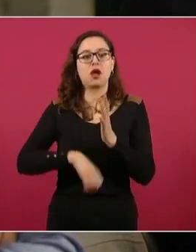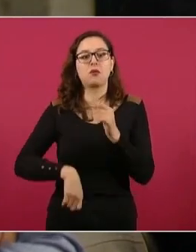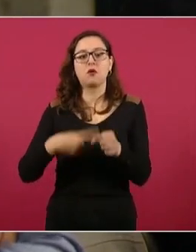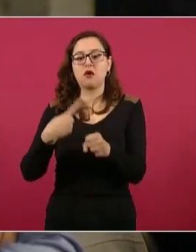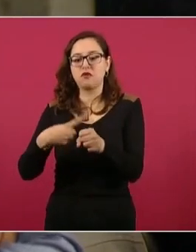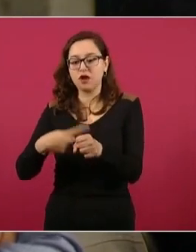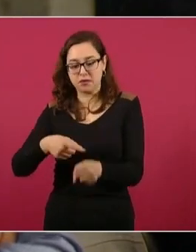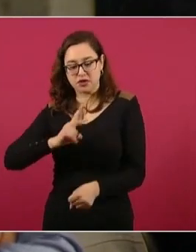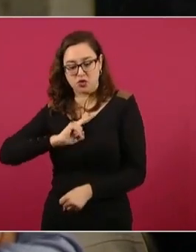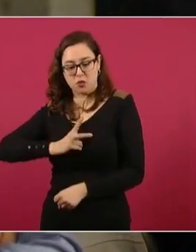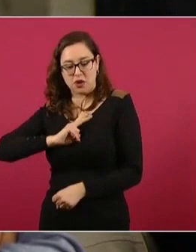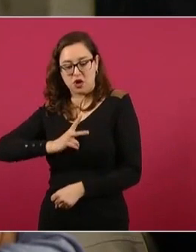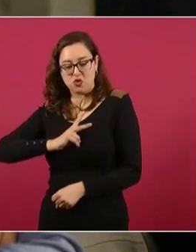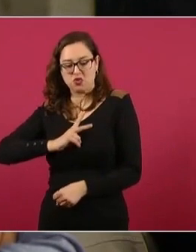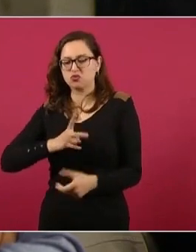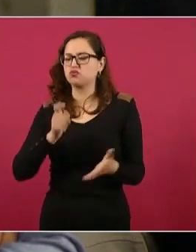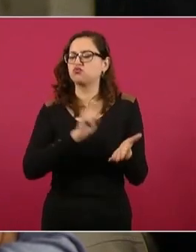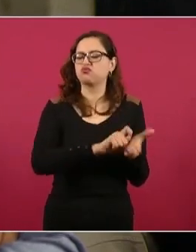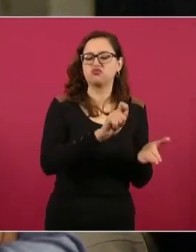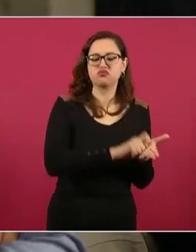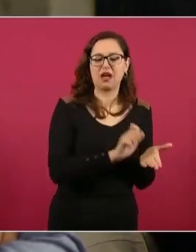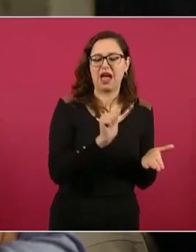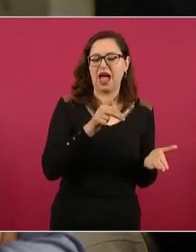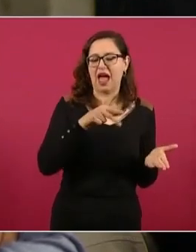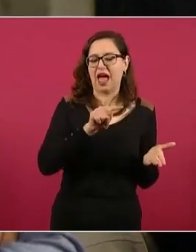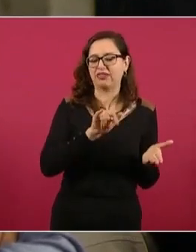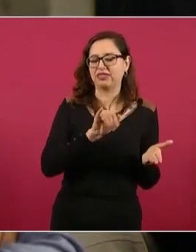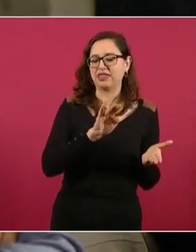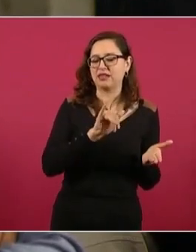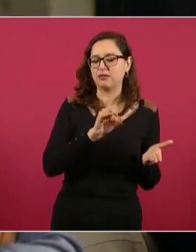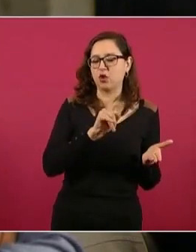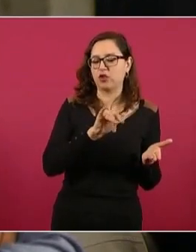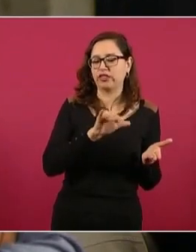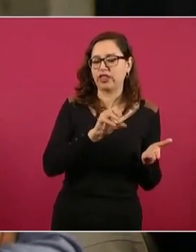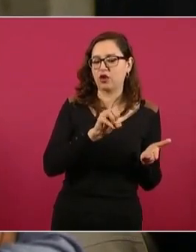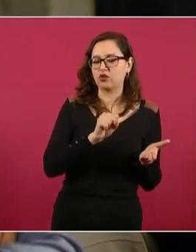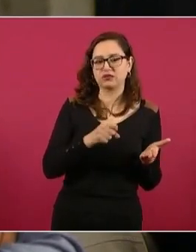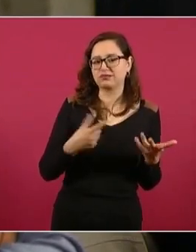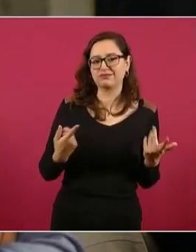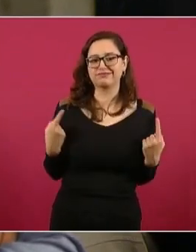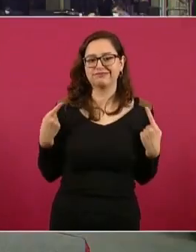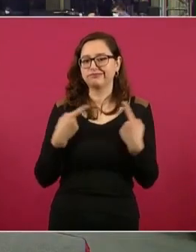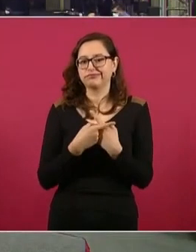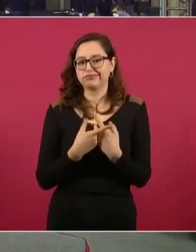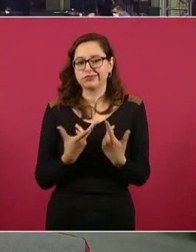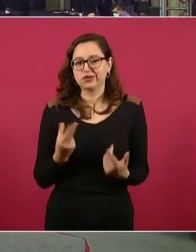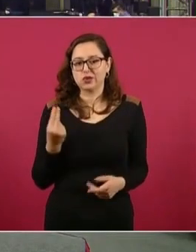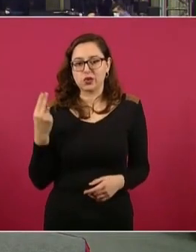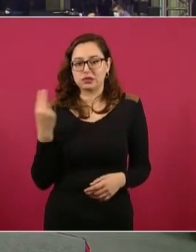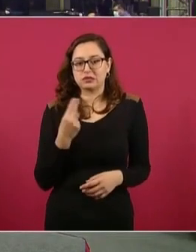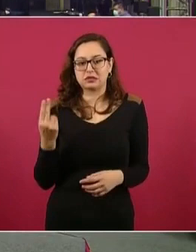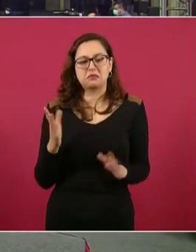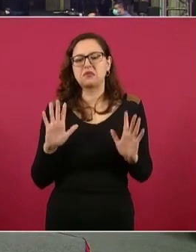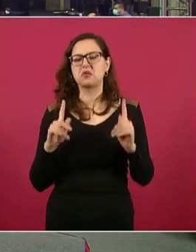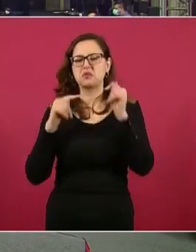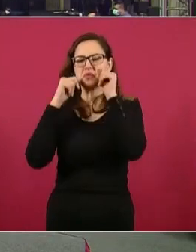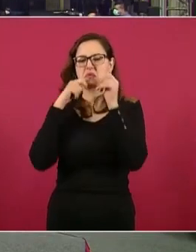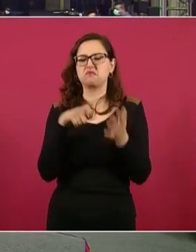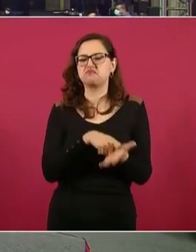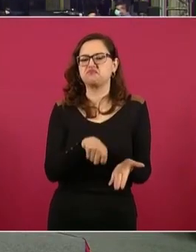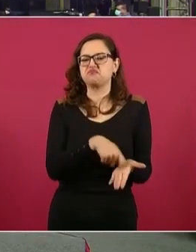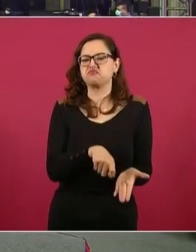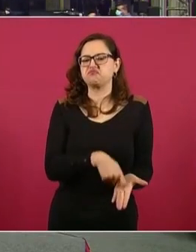de los antibióticos, y ellos hacen uso de estos elementos de manera indiscriminada.